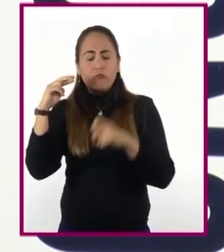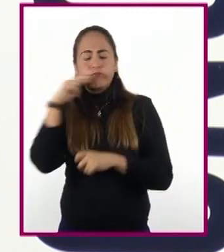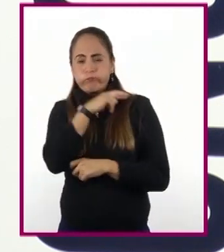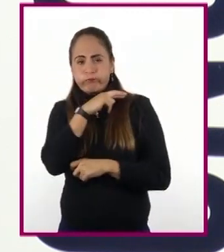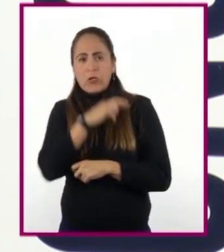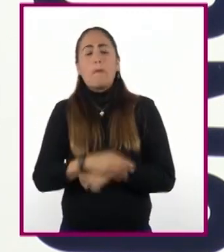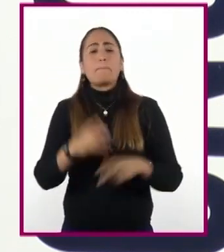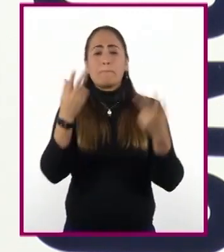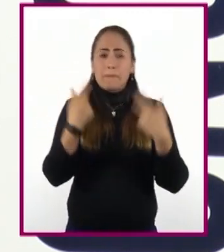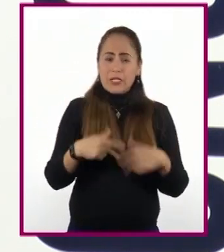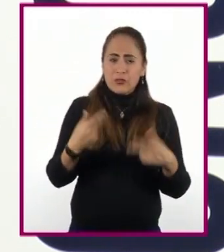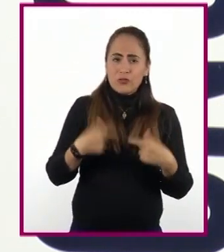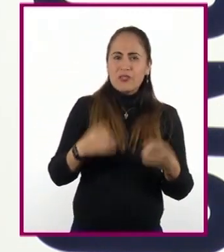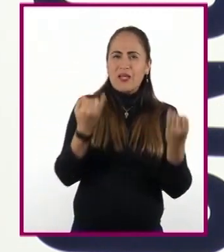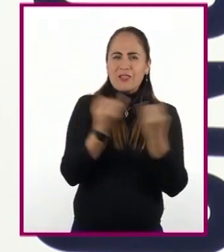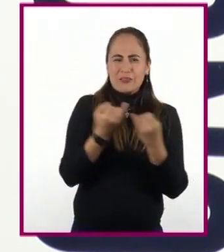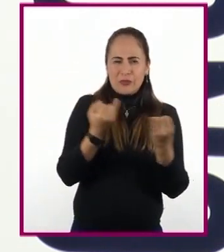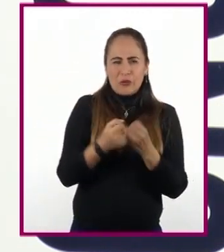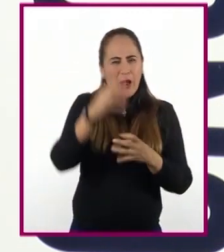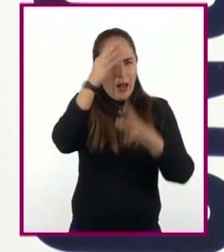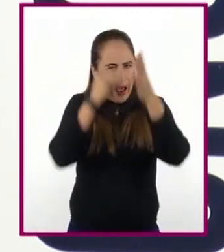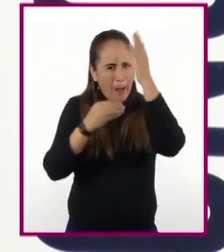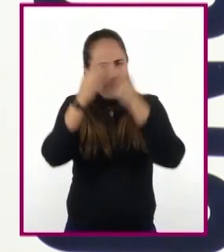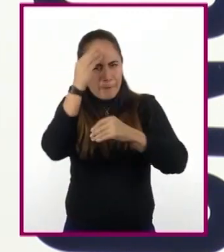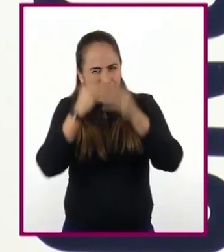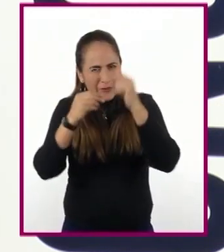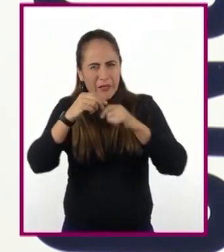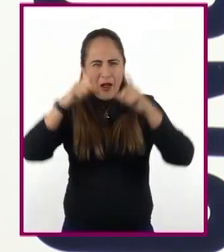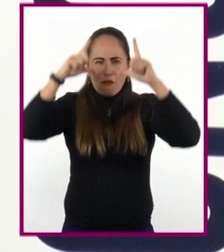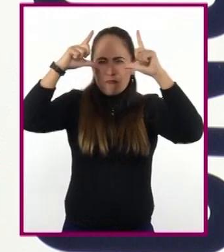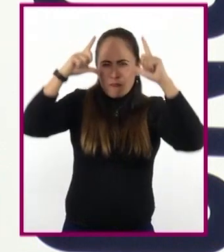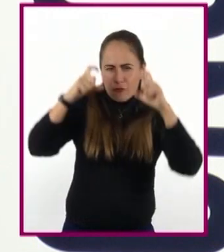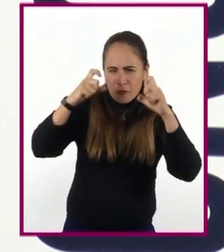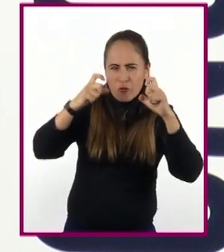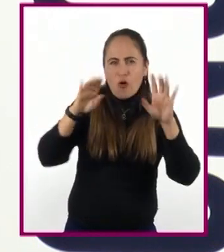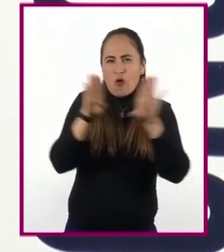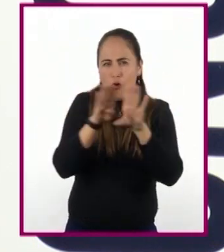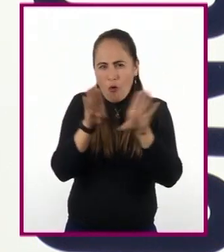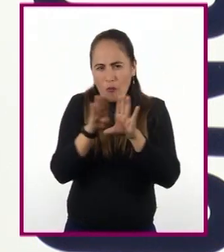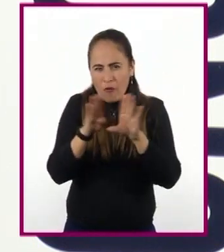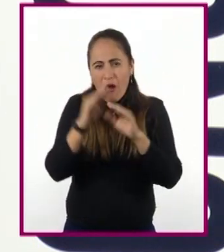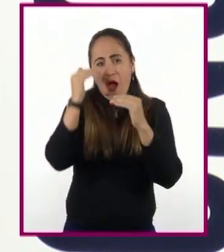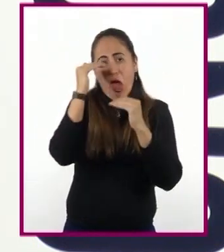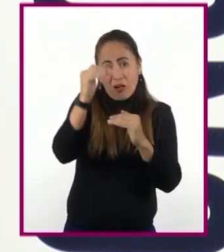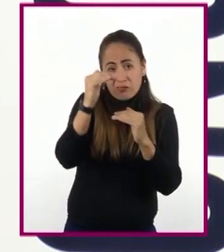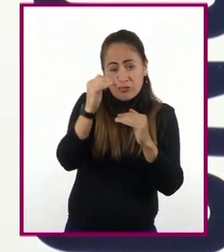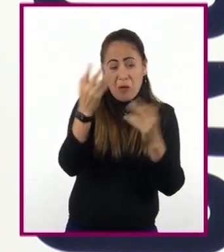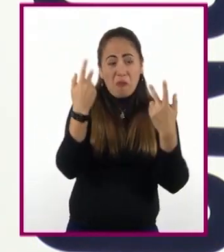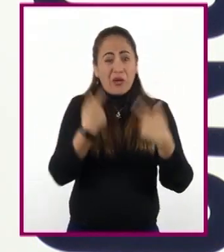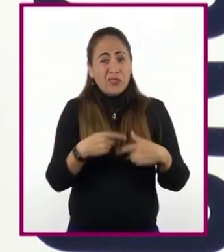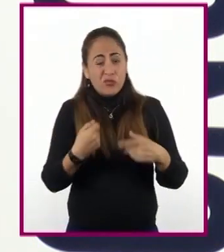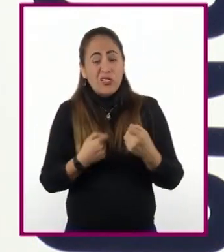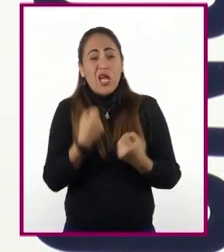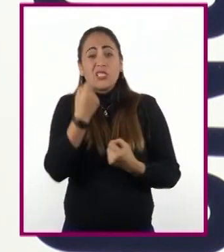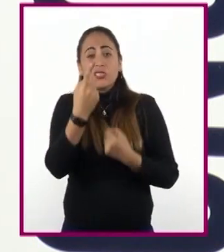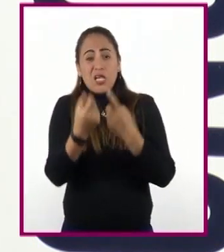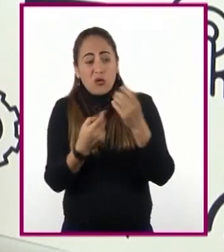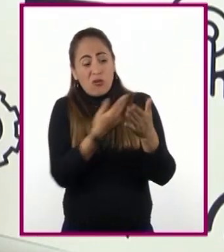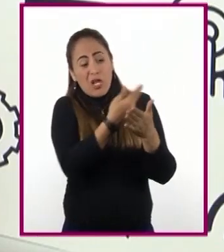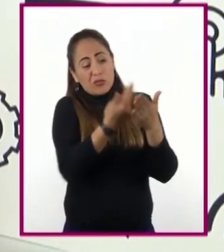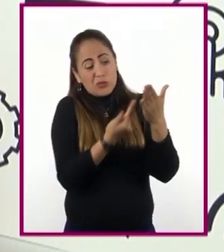capaces de aprender los gestos técnicos para usar las máquinas fotográficas y no limitarse a pocas personas que se dedicaban a la